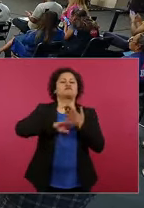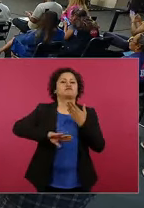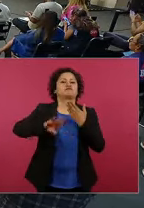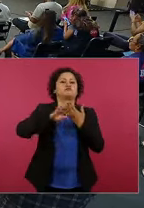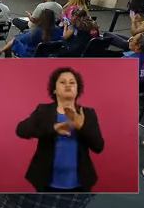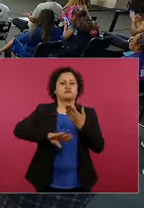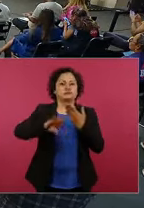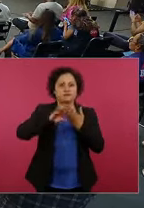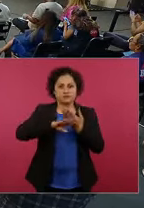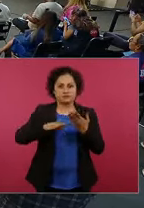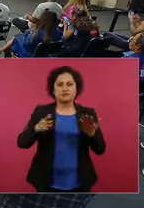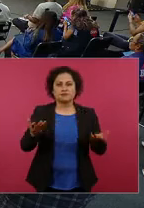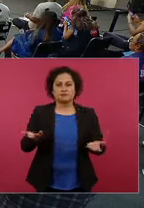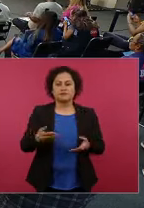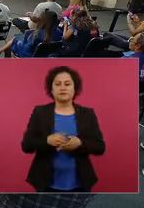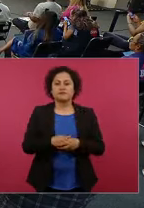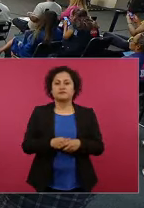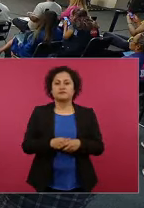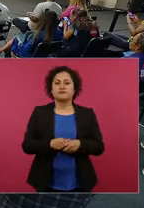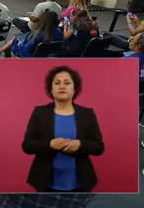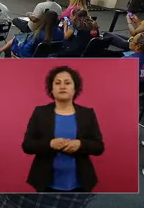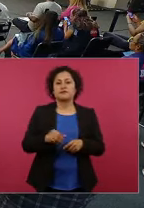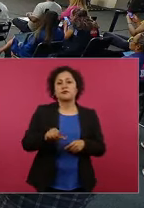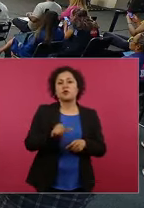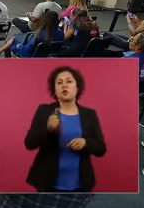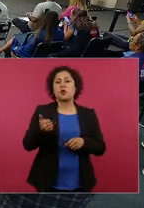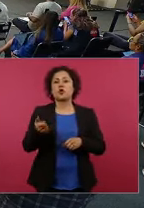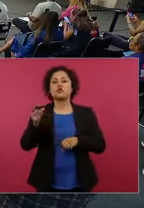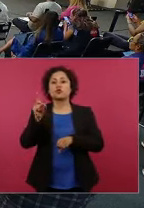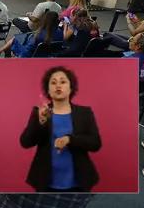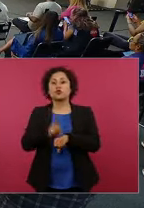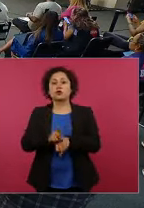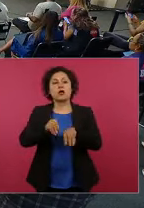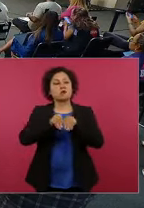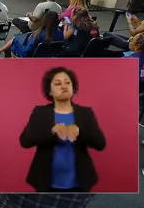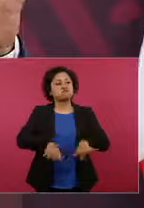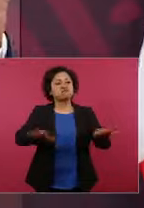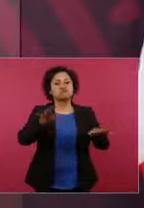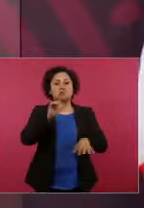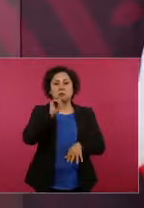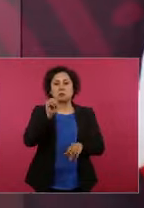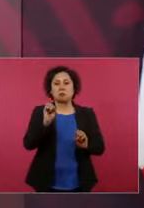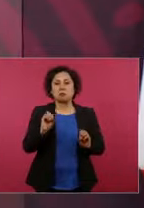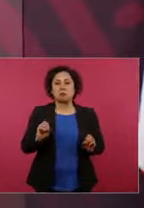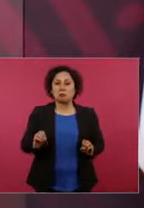Y al día siguiente no salía nada, o salía